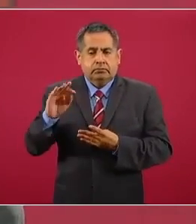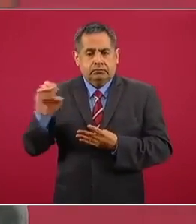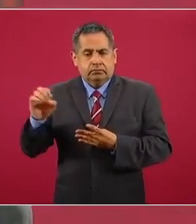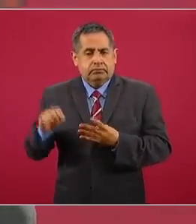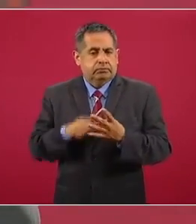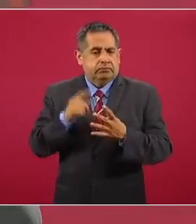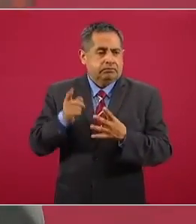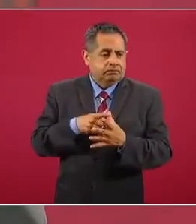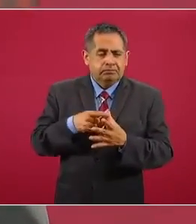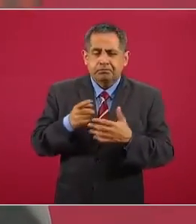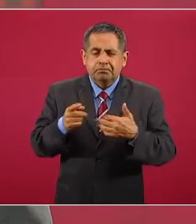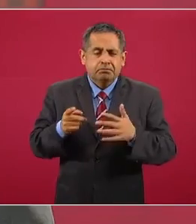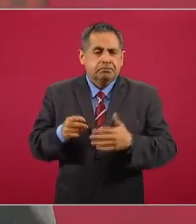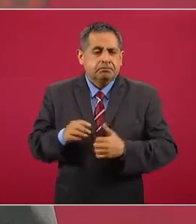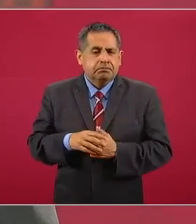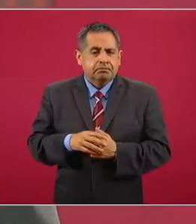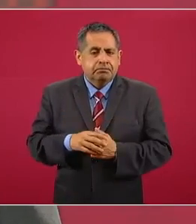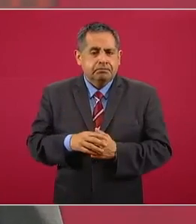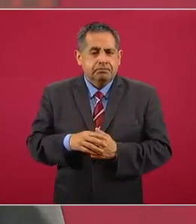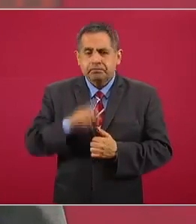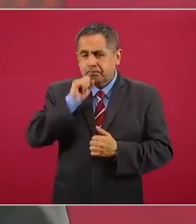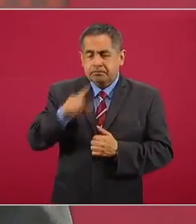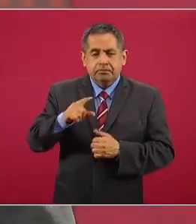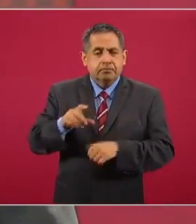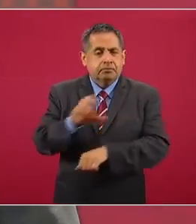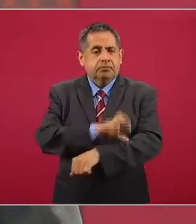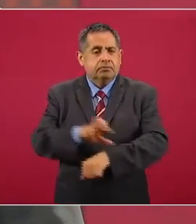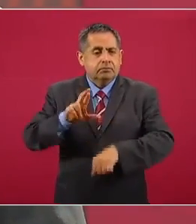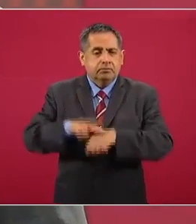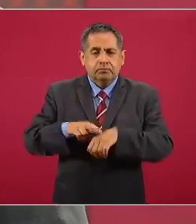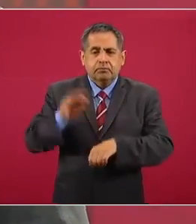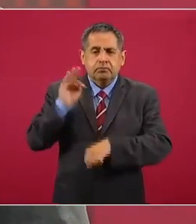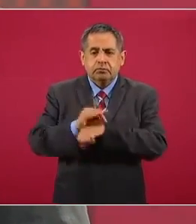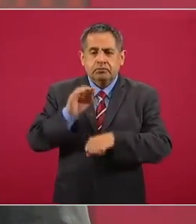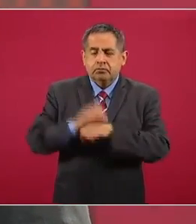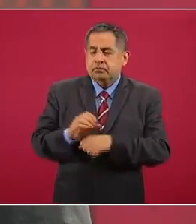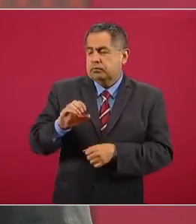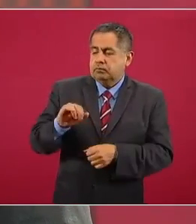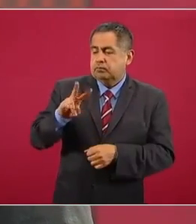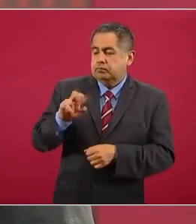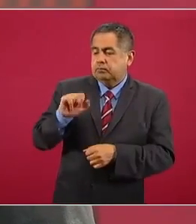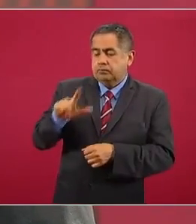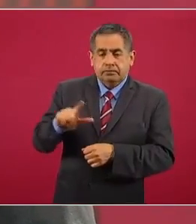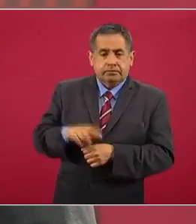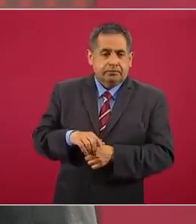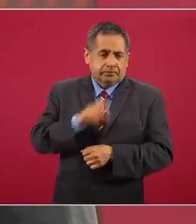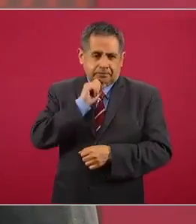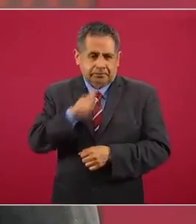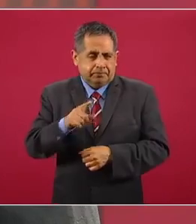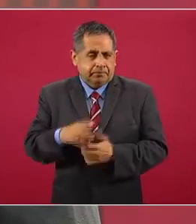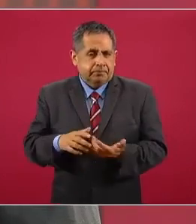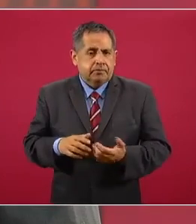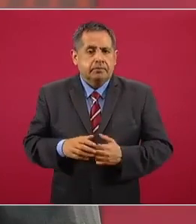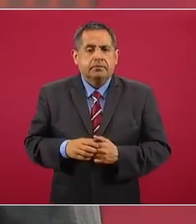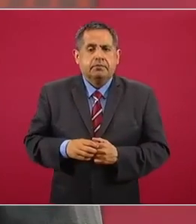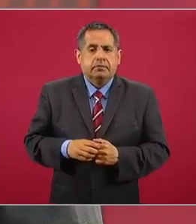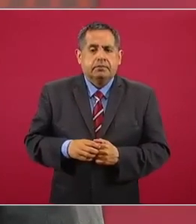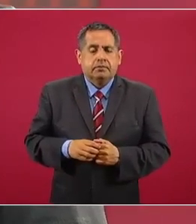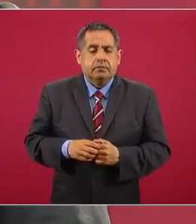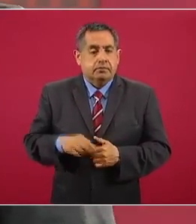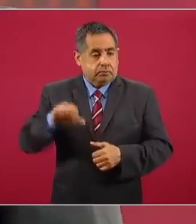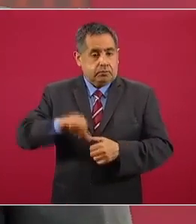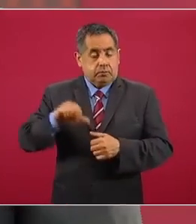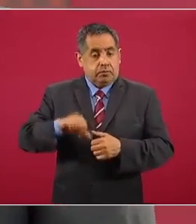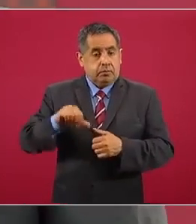Electricidad, está desde luego la Coordinación de Protección Civil y